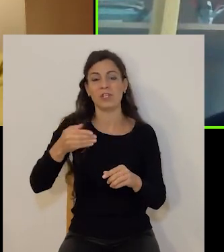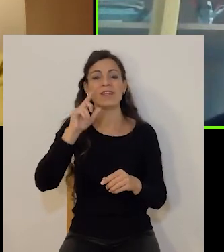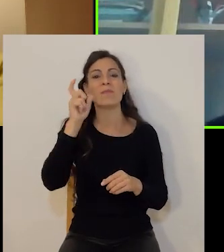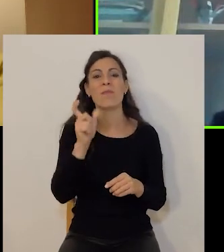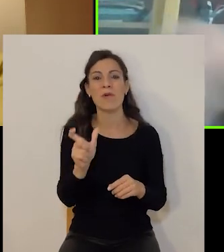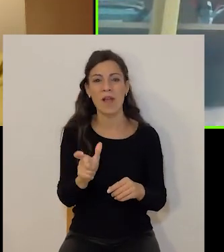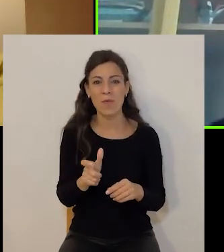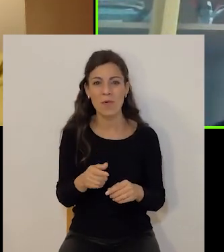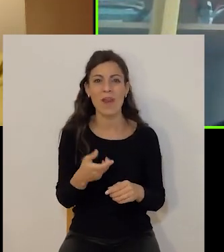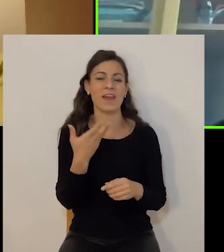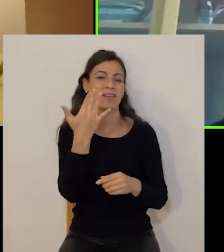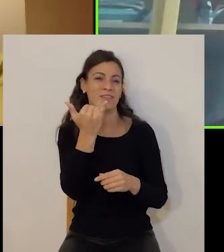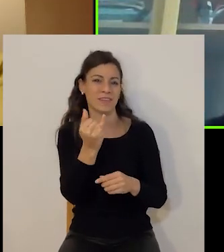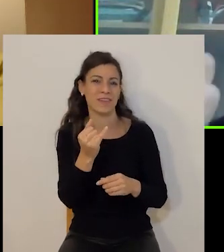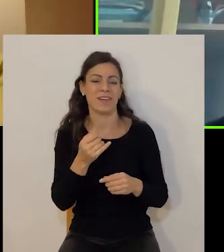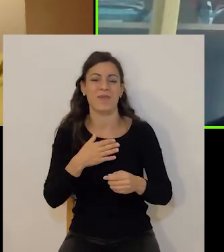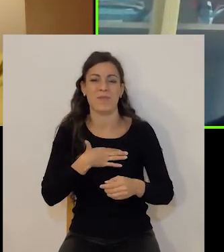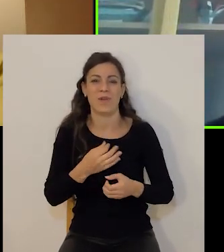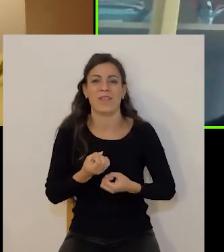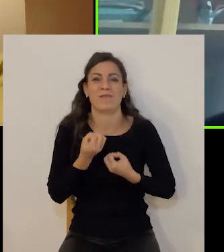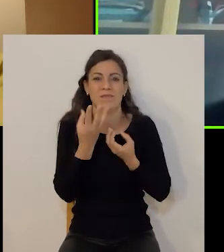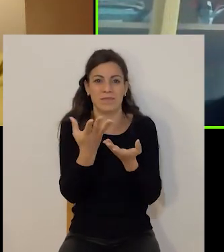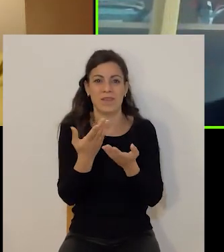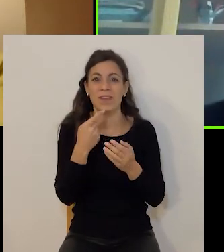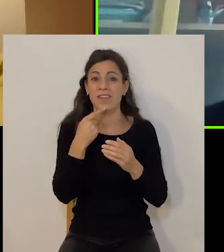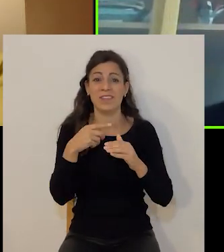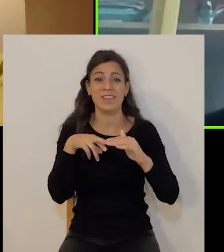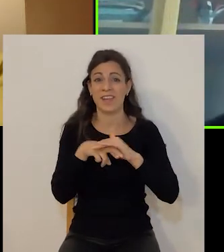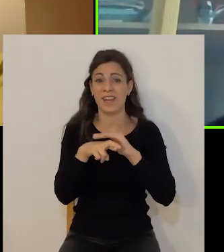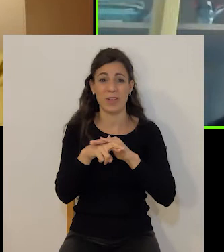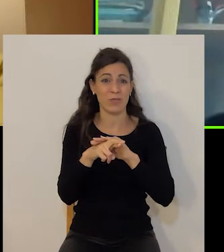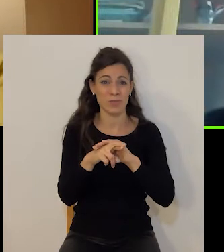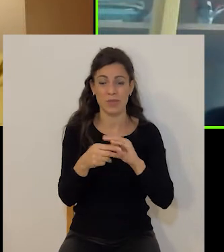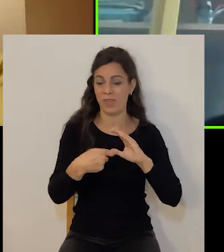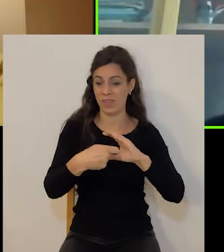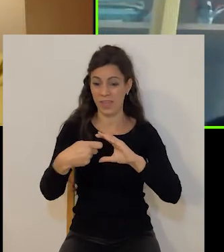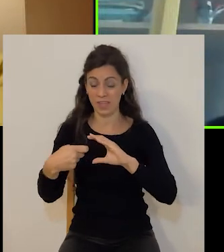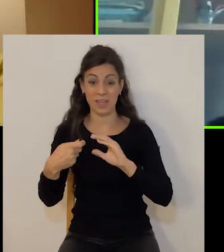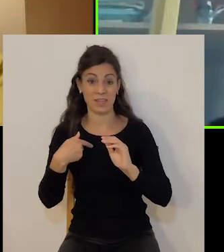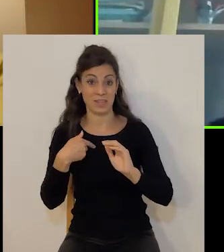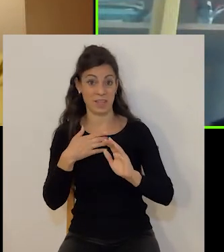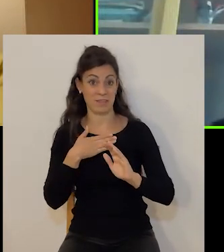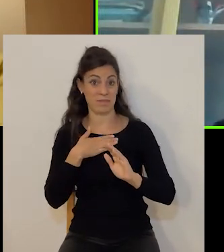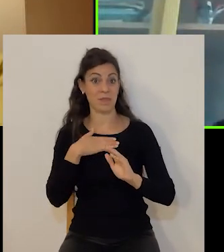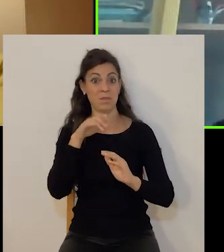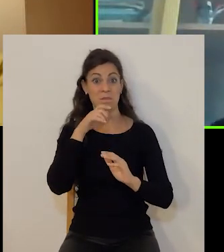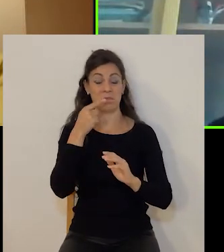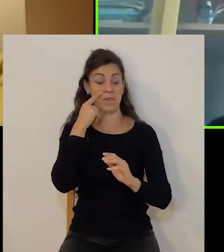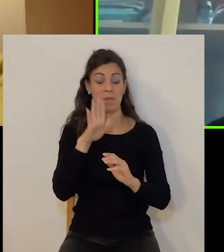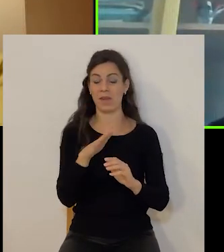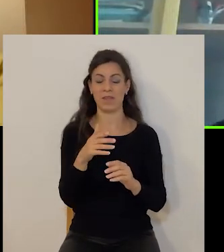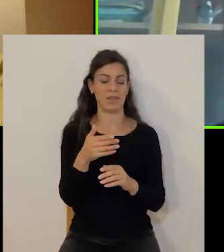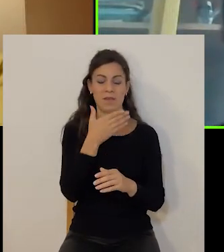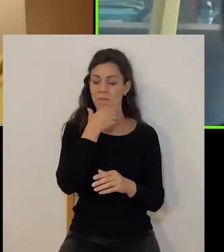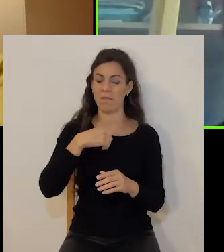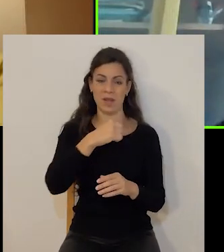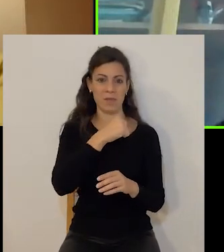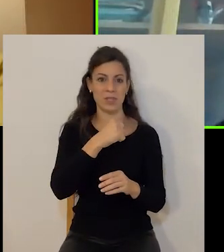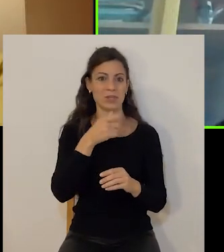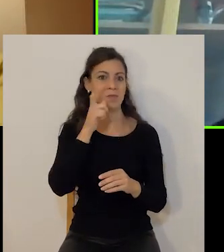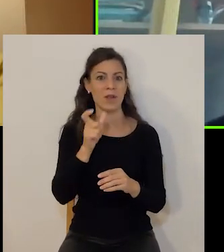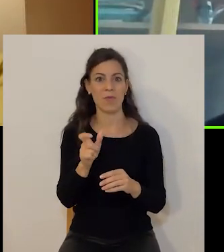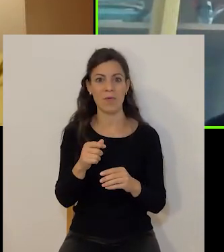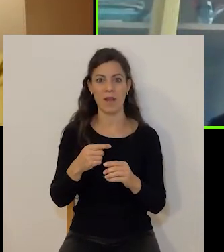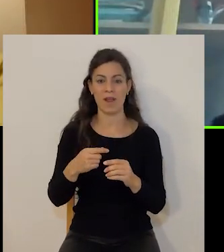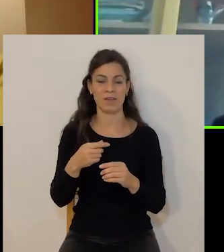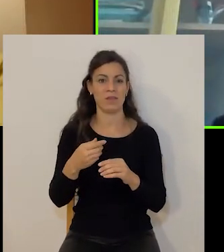esas cartas, digo, el mejor recurso. Hay muchos otros recursos, pero esas cartas me parecen un recurso buenísimo para ampliar